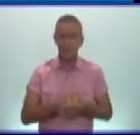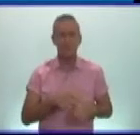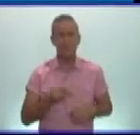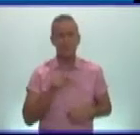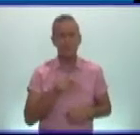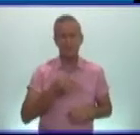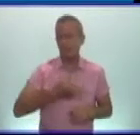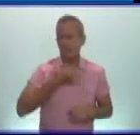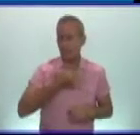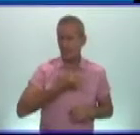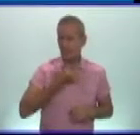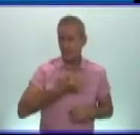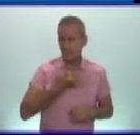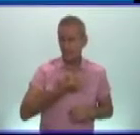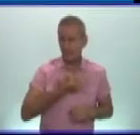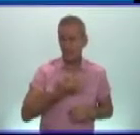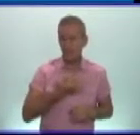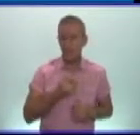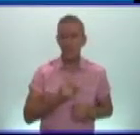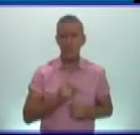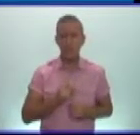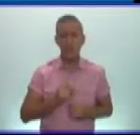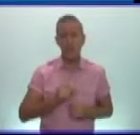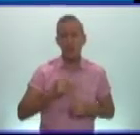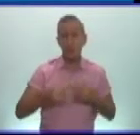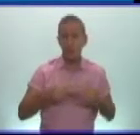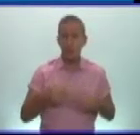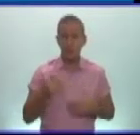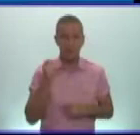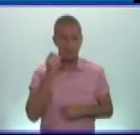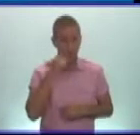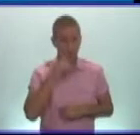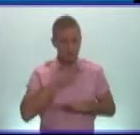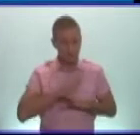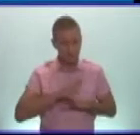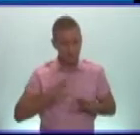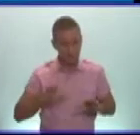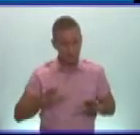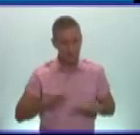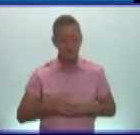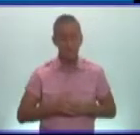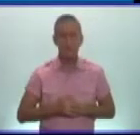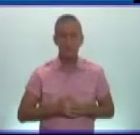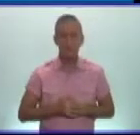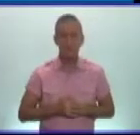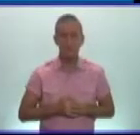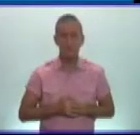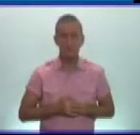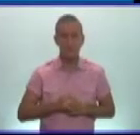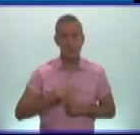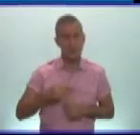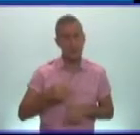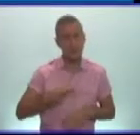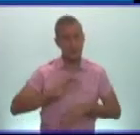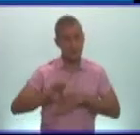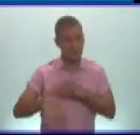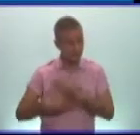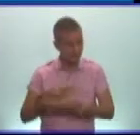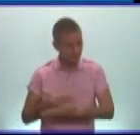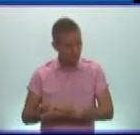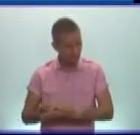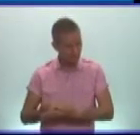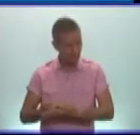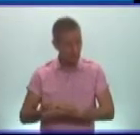pide acá la van a realizar una vez finalizado el encuentro. Vamos entonces a la siguiente actividad.